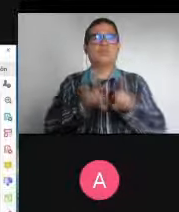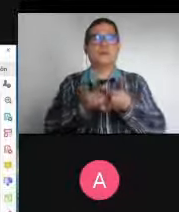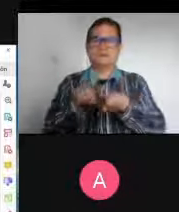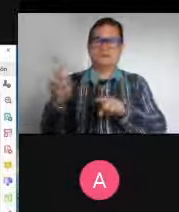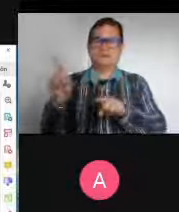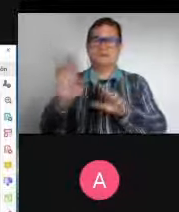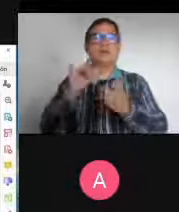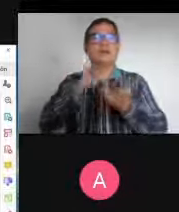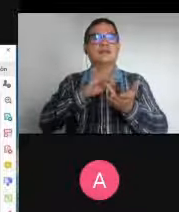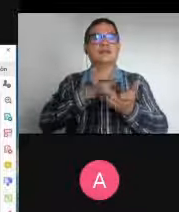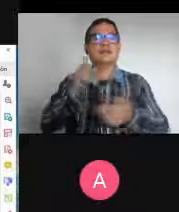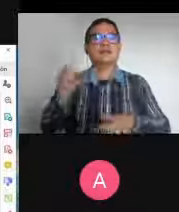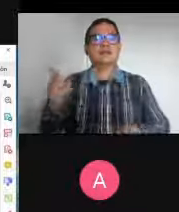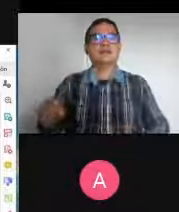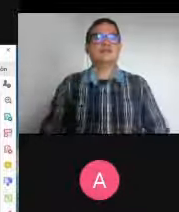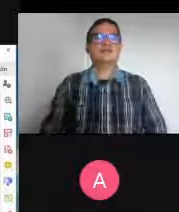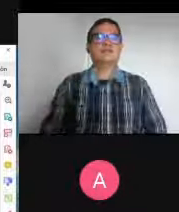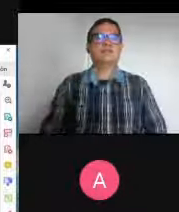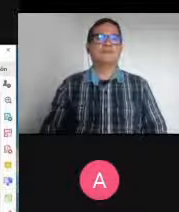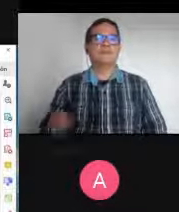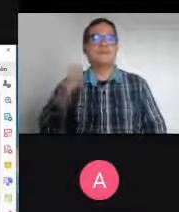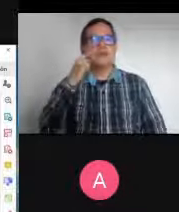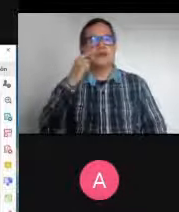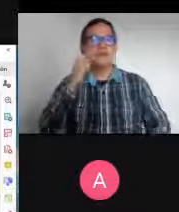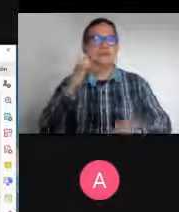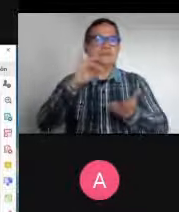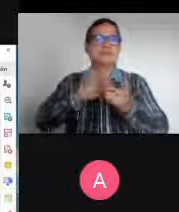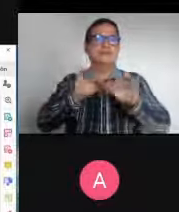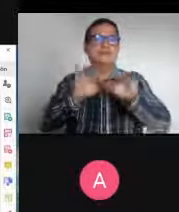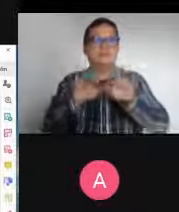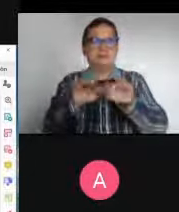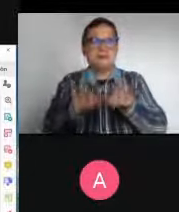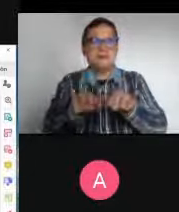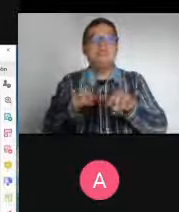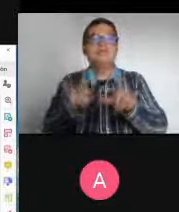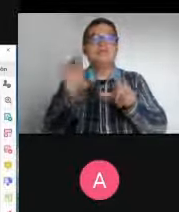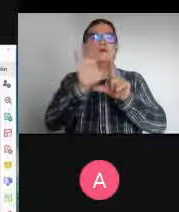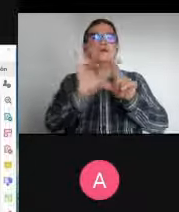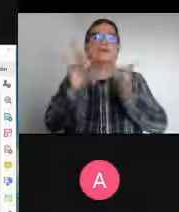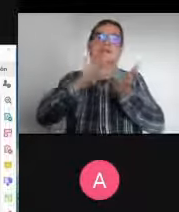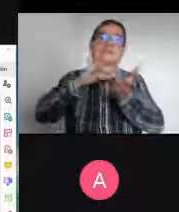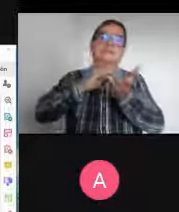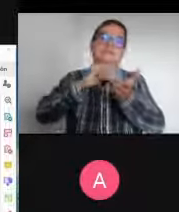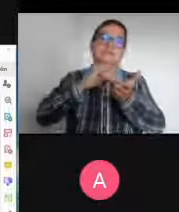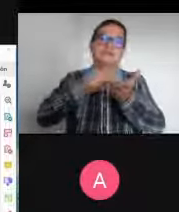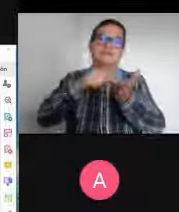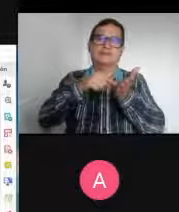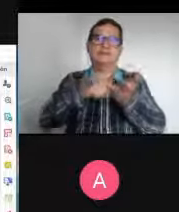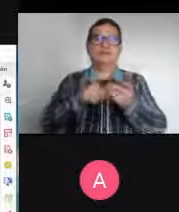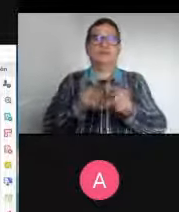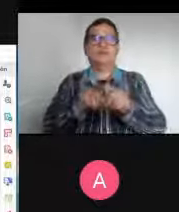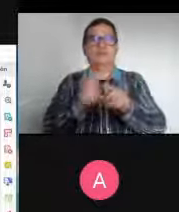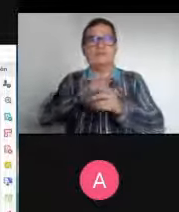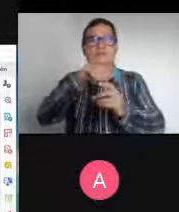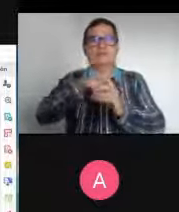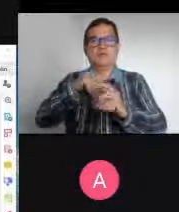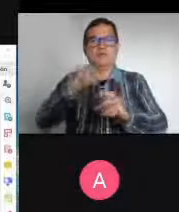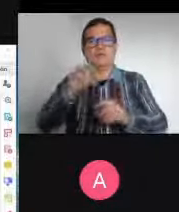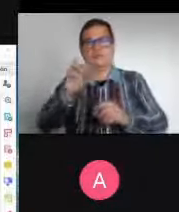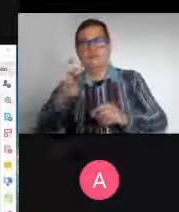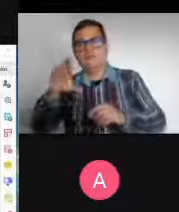link. Coloqué el que no era. Pero igual, bueno, ahí también van a tener el videito que les voy a colocar también en el foro del